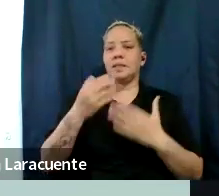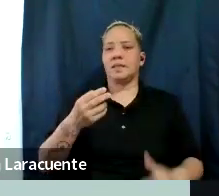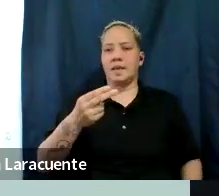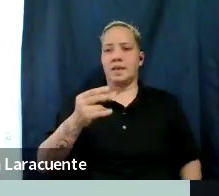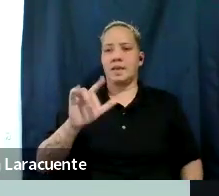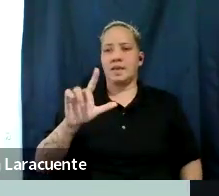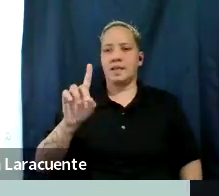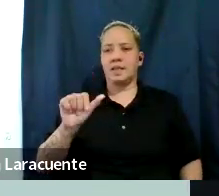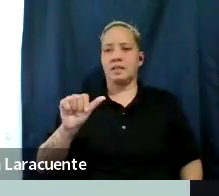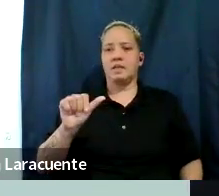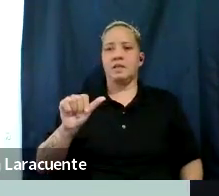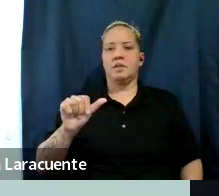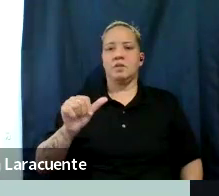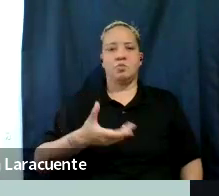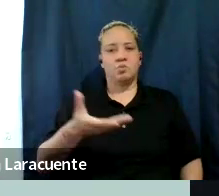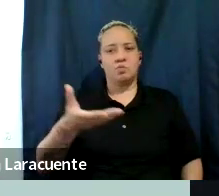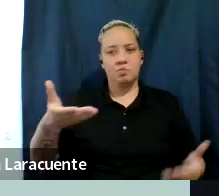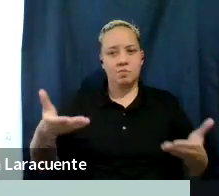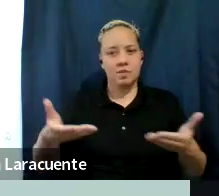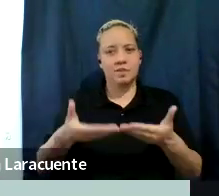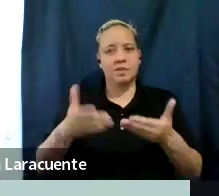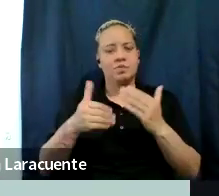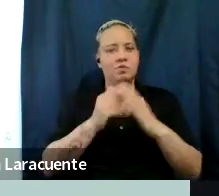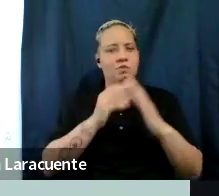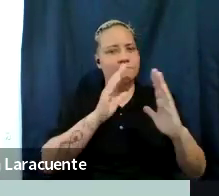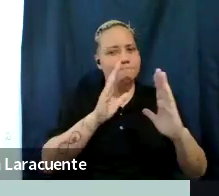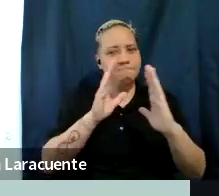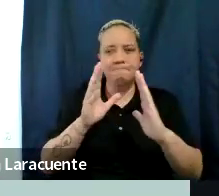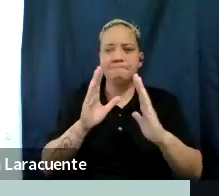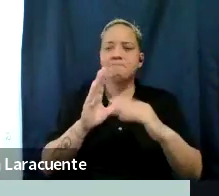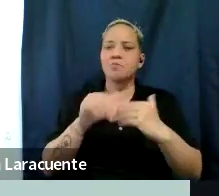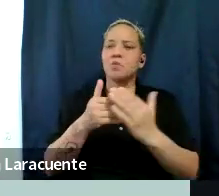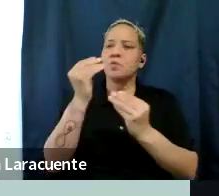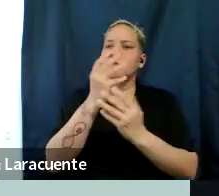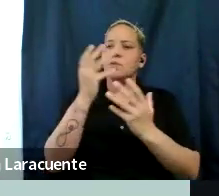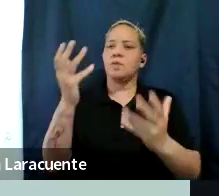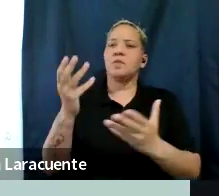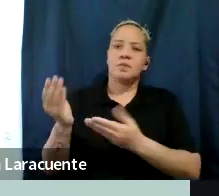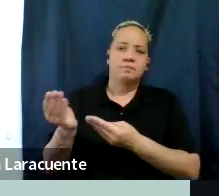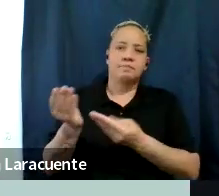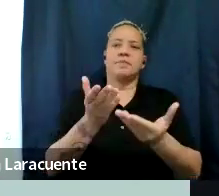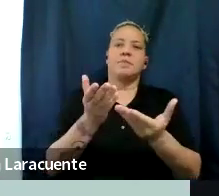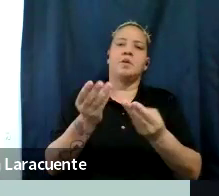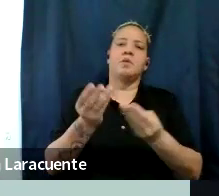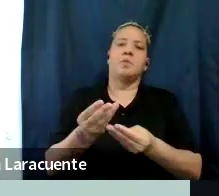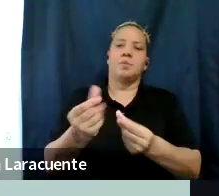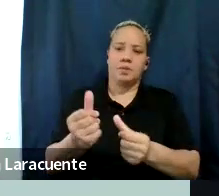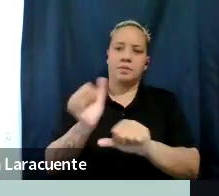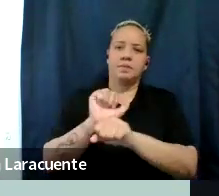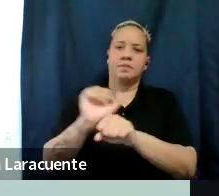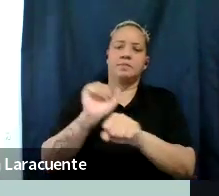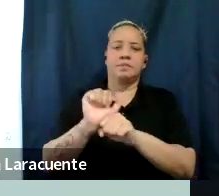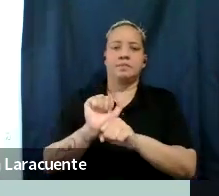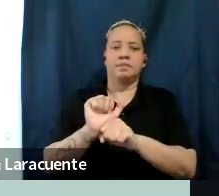su presentación y todas sus atenciones y toda la información que me ha ido brindando para facilitarme mi tarea. Y